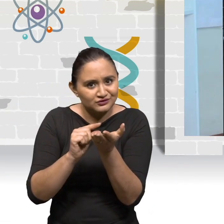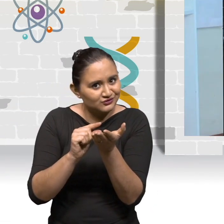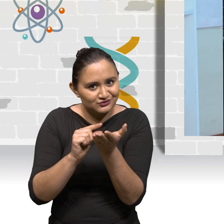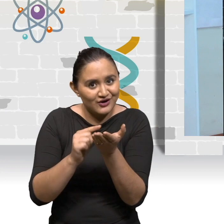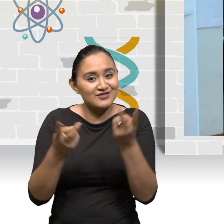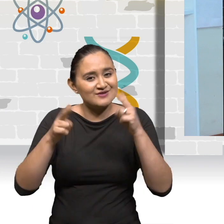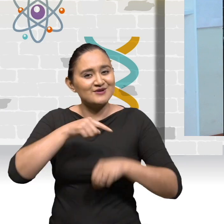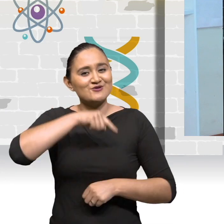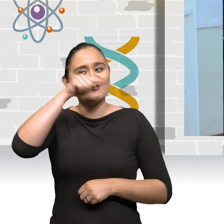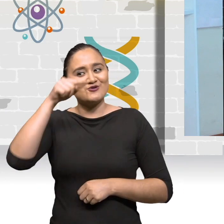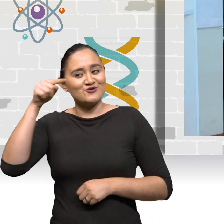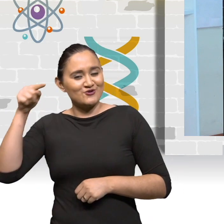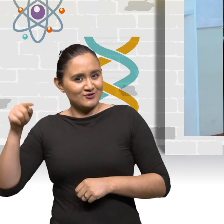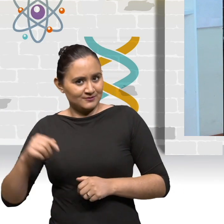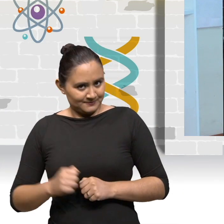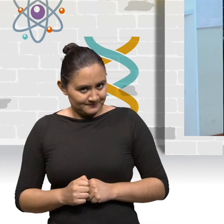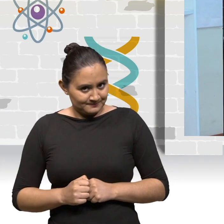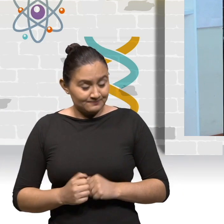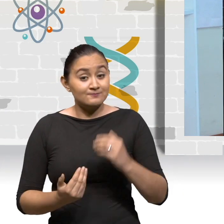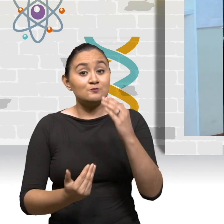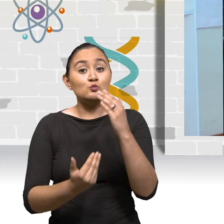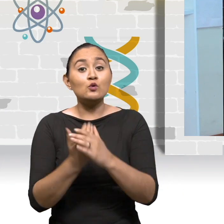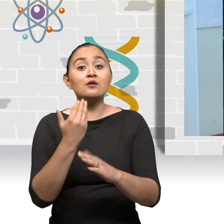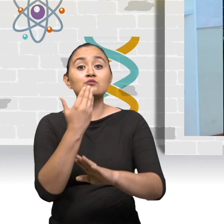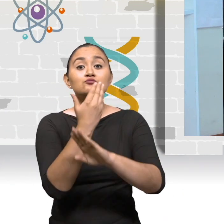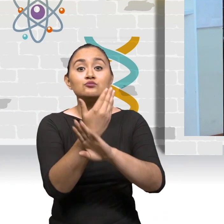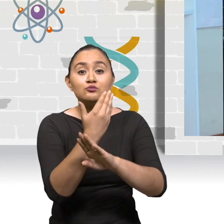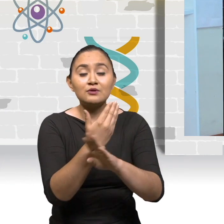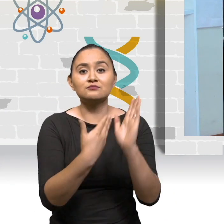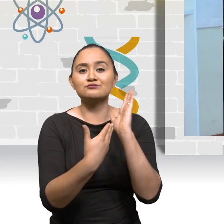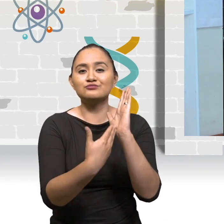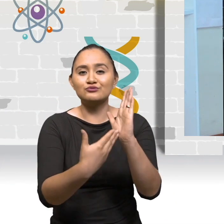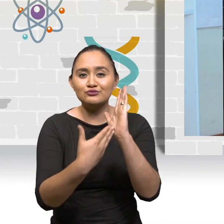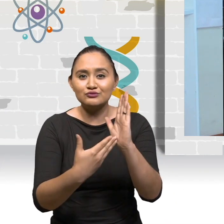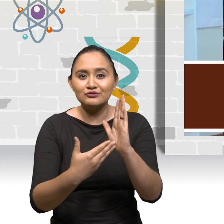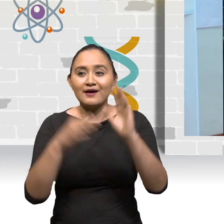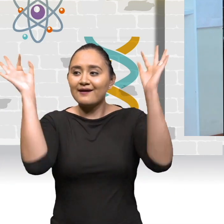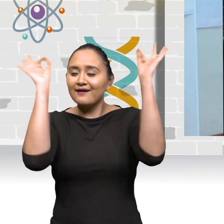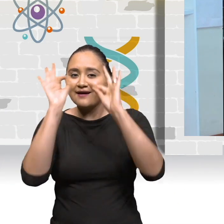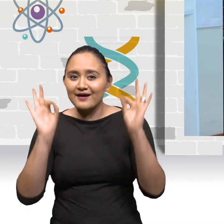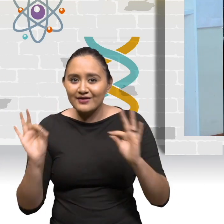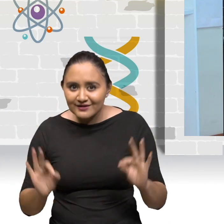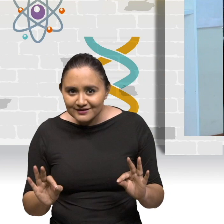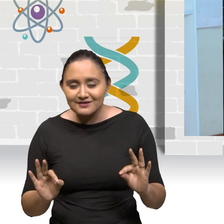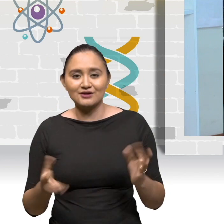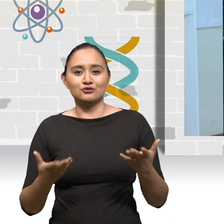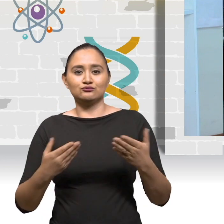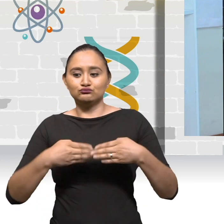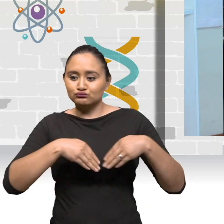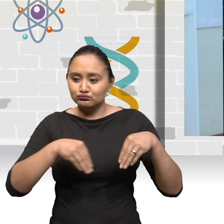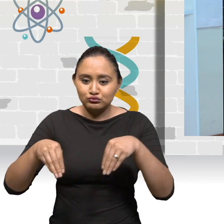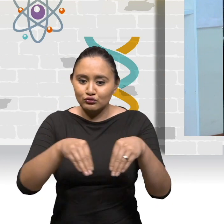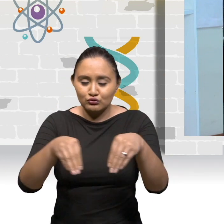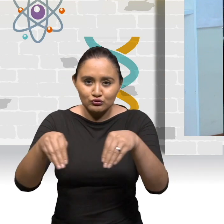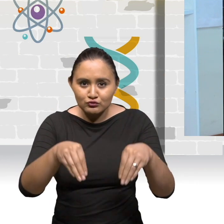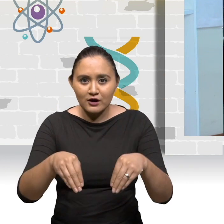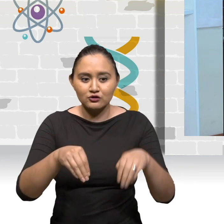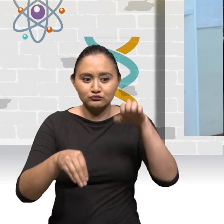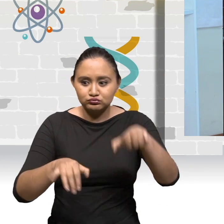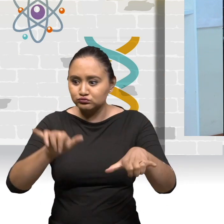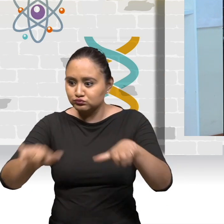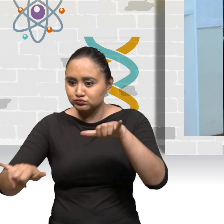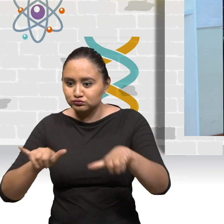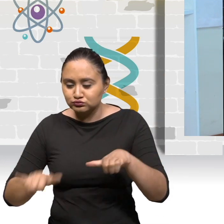el nuevo enfoque es un modelo que describe con precisión la energía y la ubicación del electrón en términos de